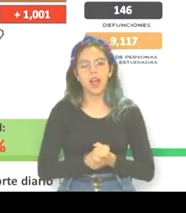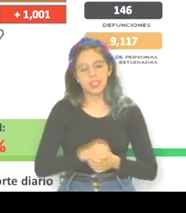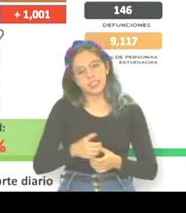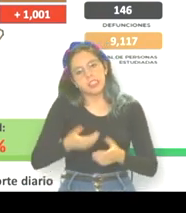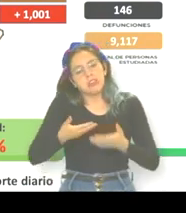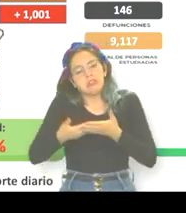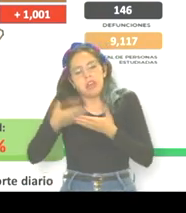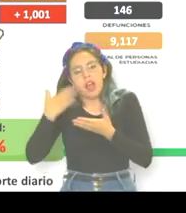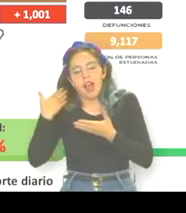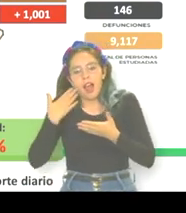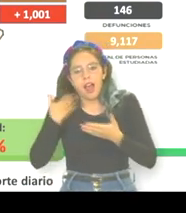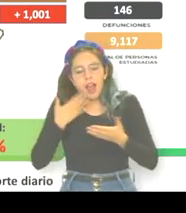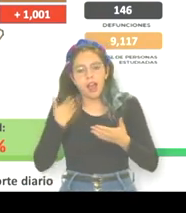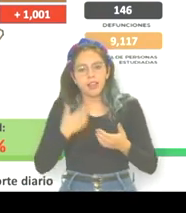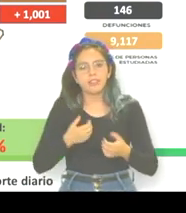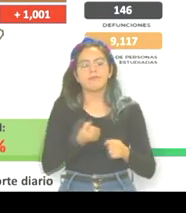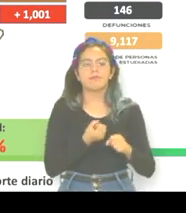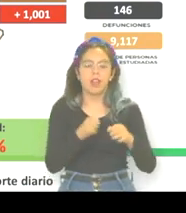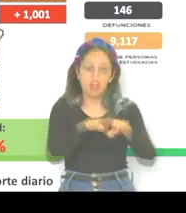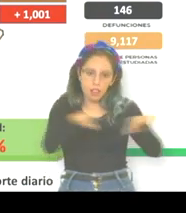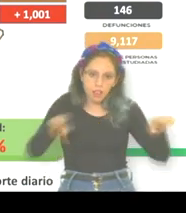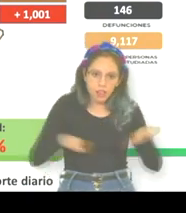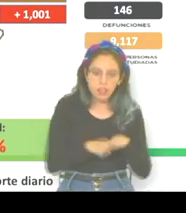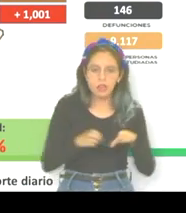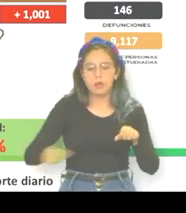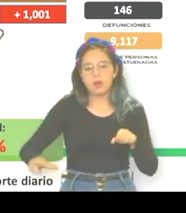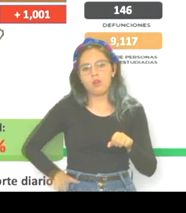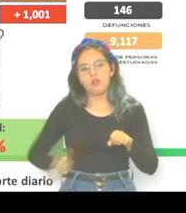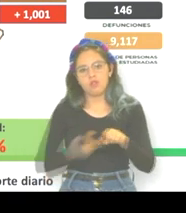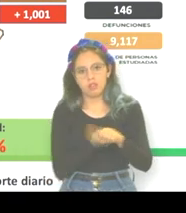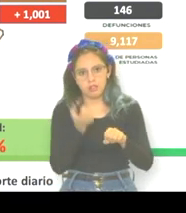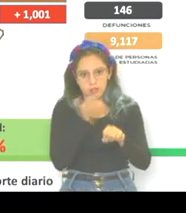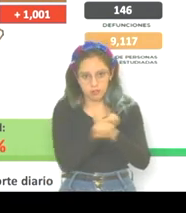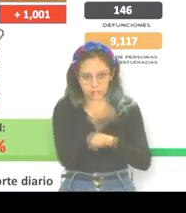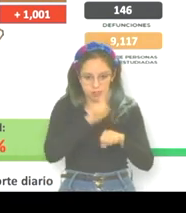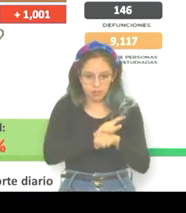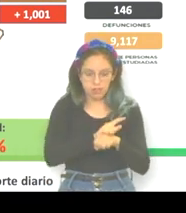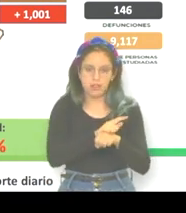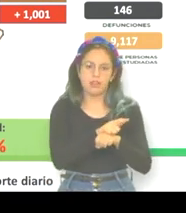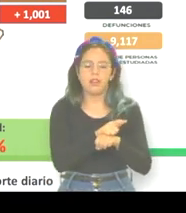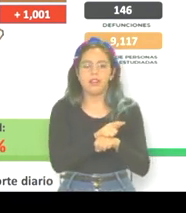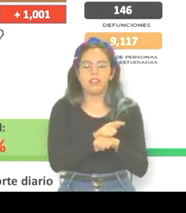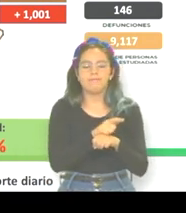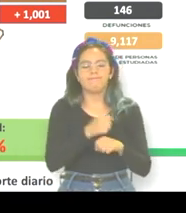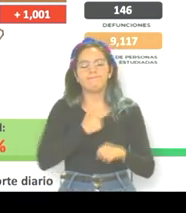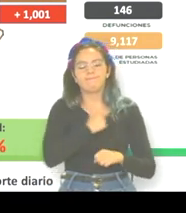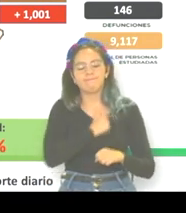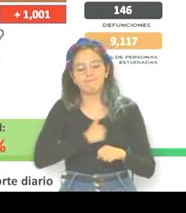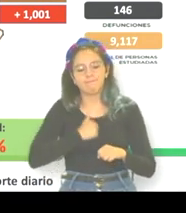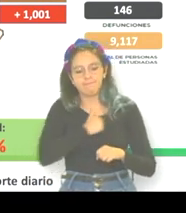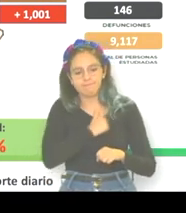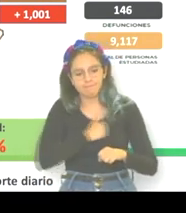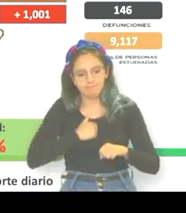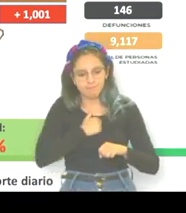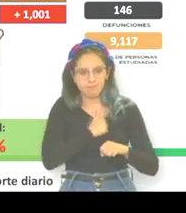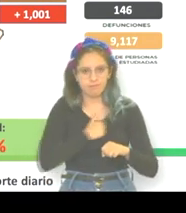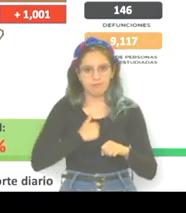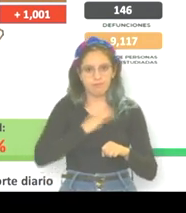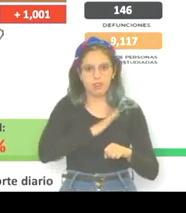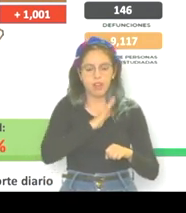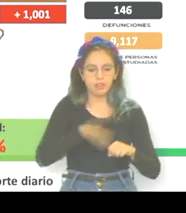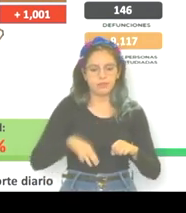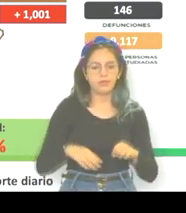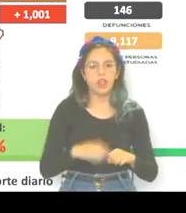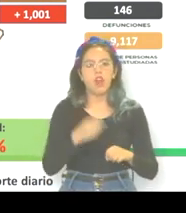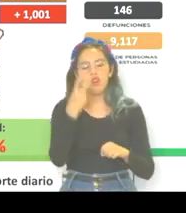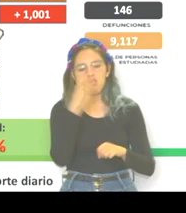del equipo del Estado, del Gobierno del Estado, nuestro más sentido pésame a estas dos familias que fueron afectadas por